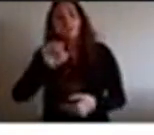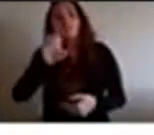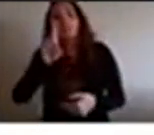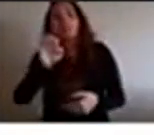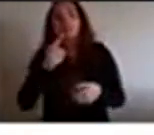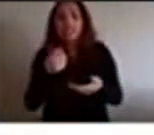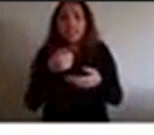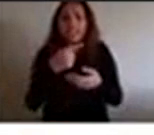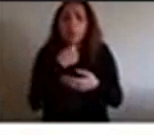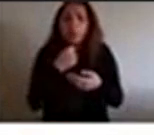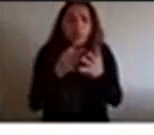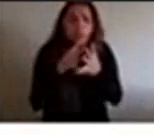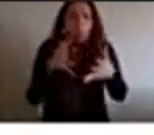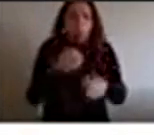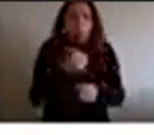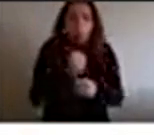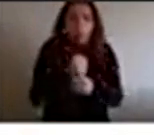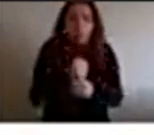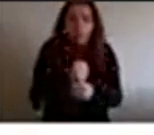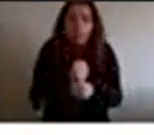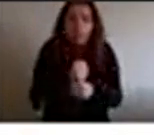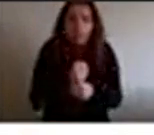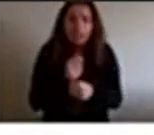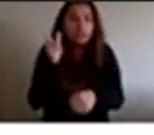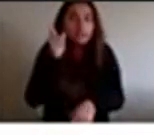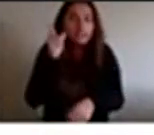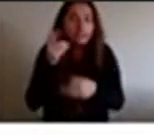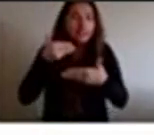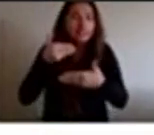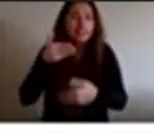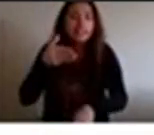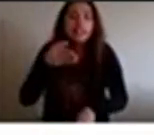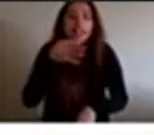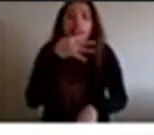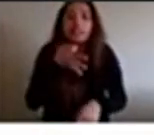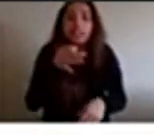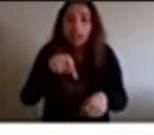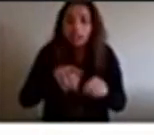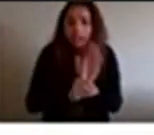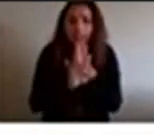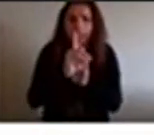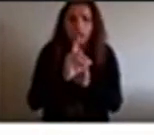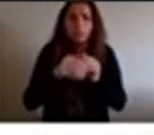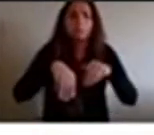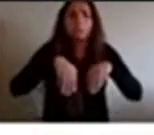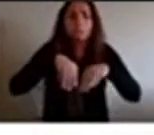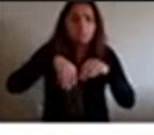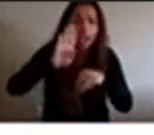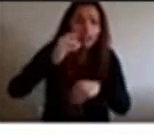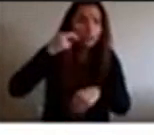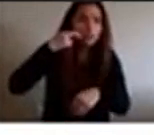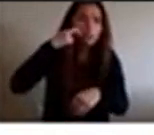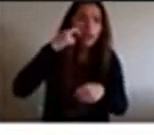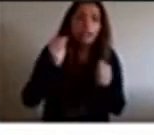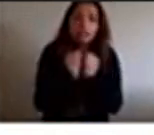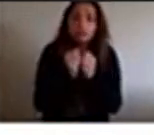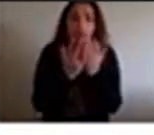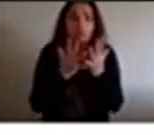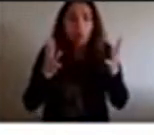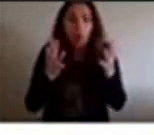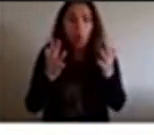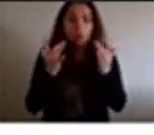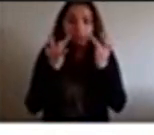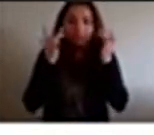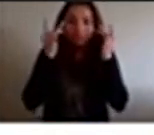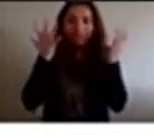trabajo y se empeñan en desarrollarlo, que se sienta muy humano y con mucho carisma. Gracias a la oportunidad que me